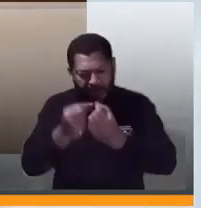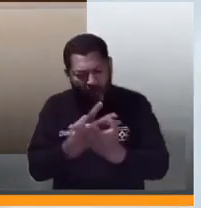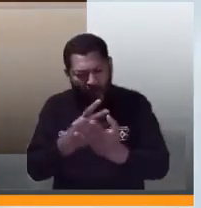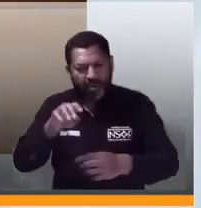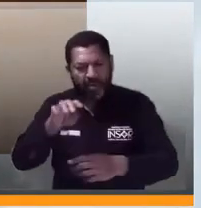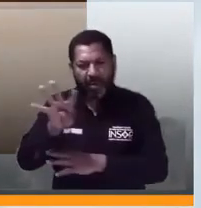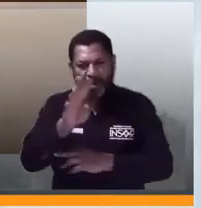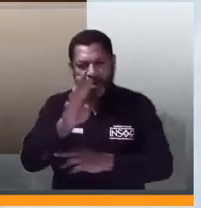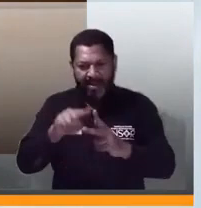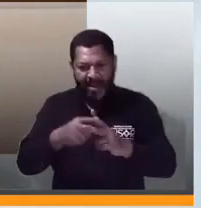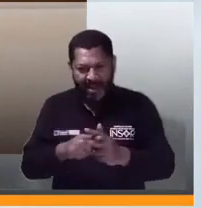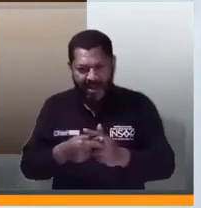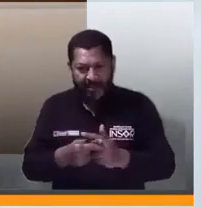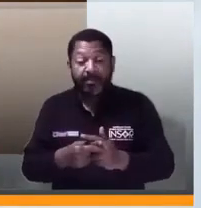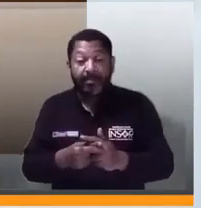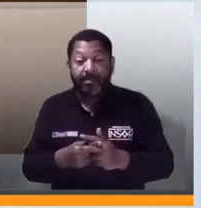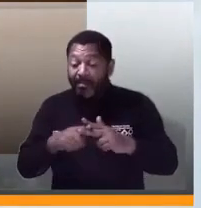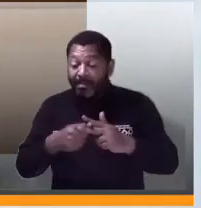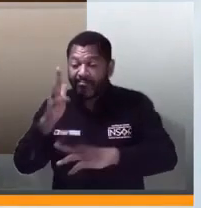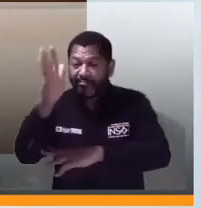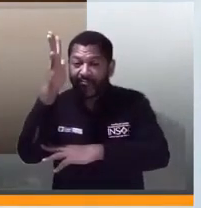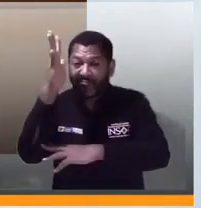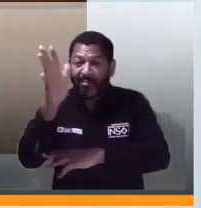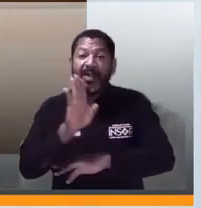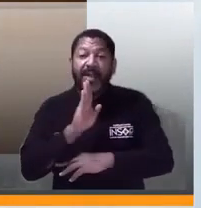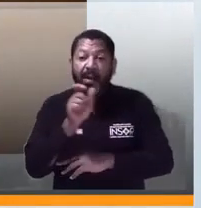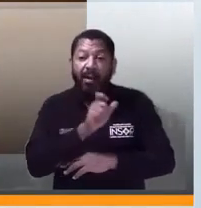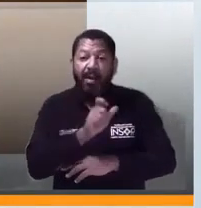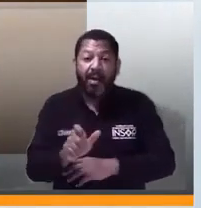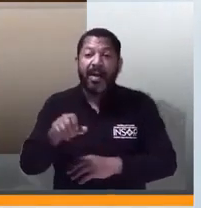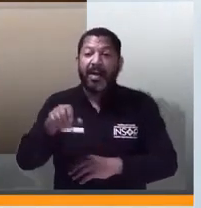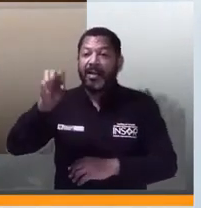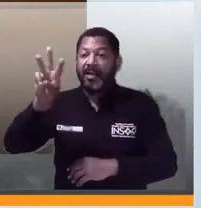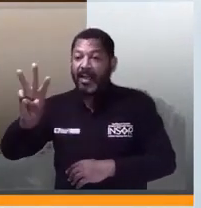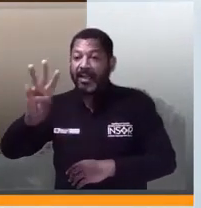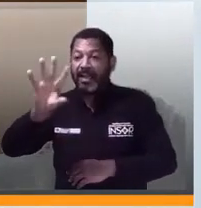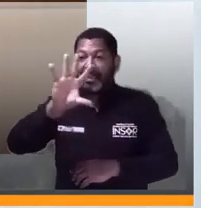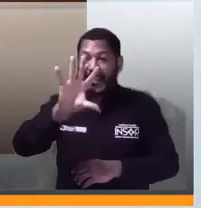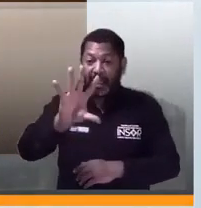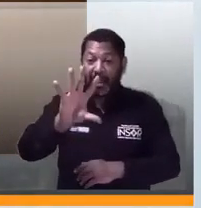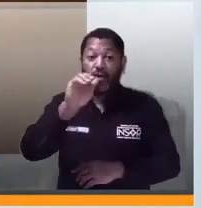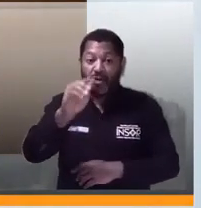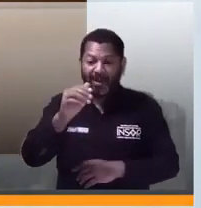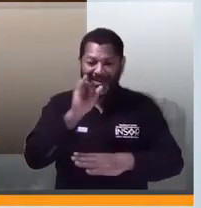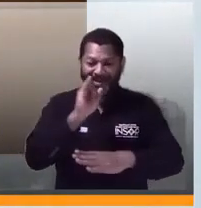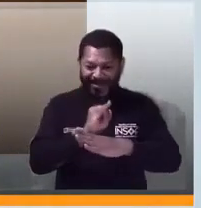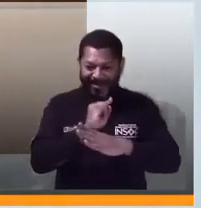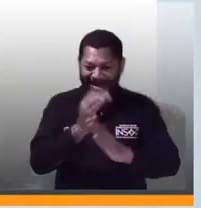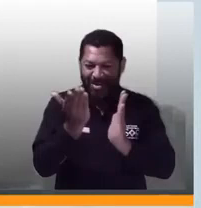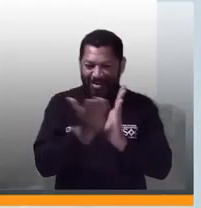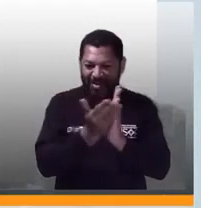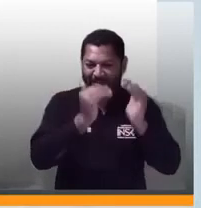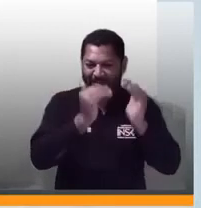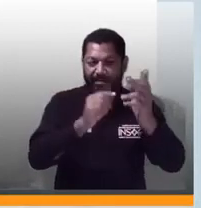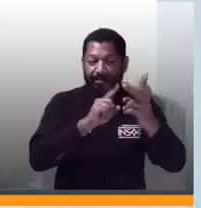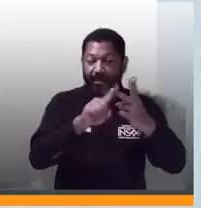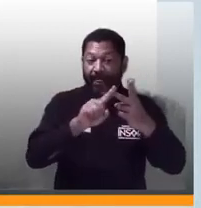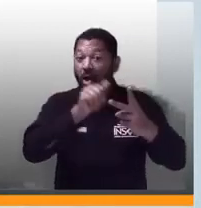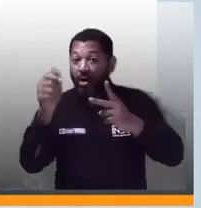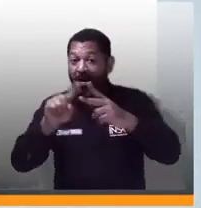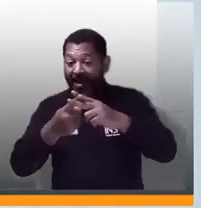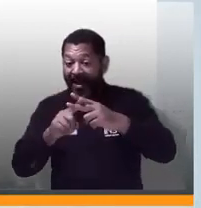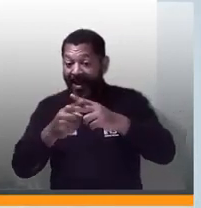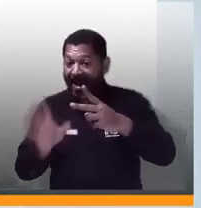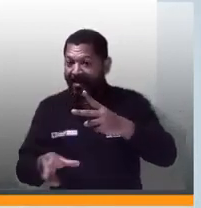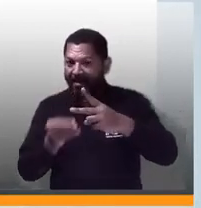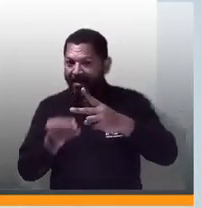3 días. Todos esos talleres fueron realizados por 35 instituciones de educación superior, más dos